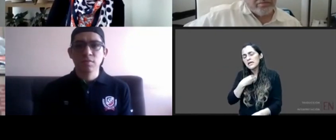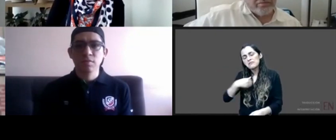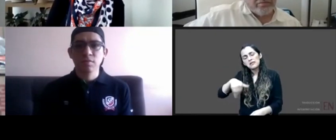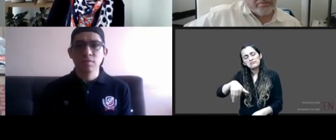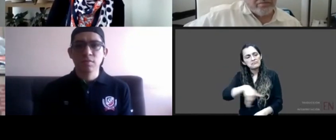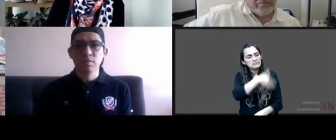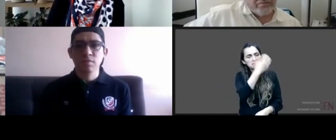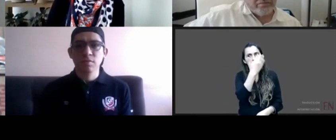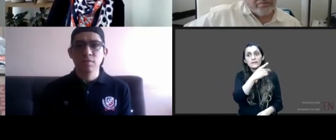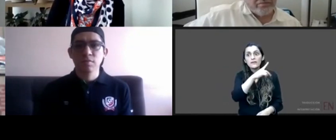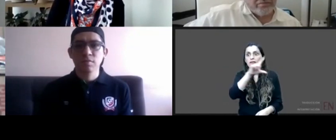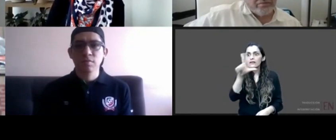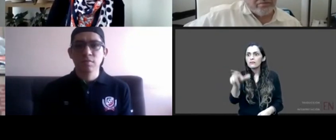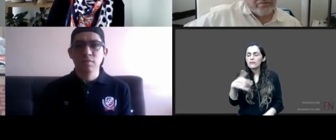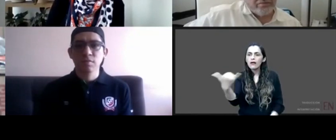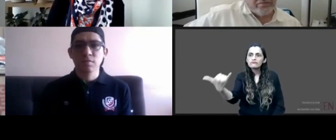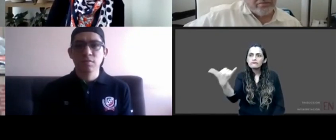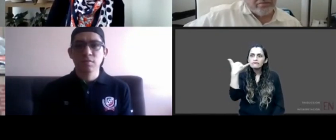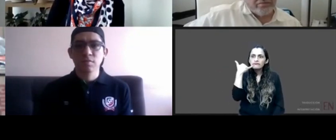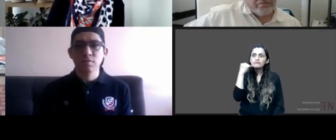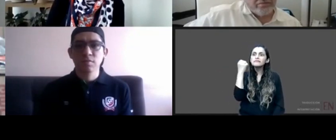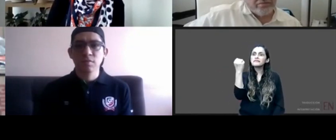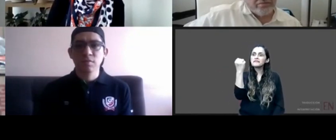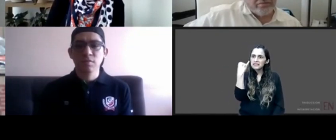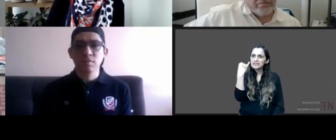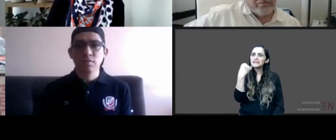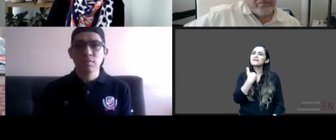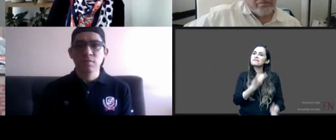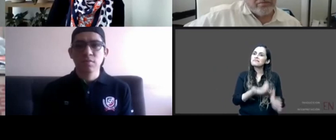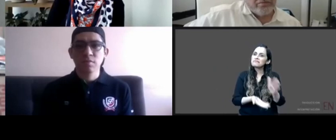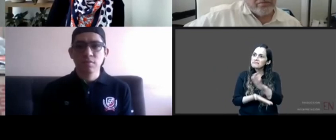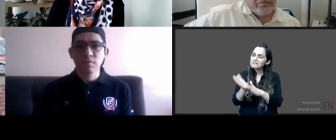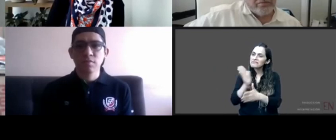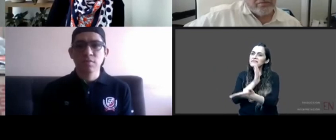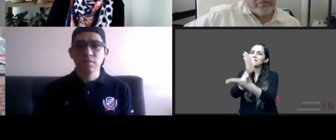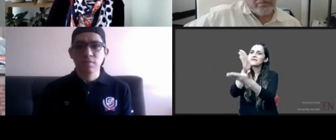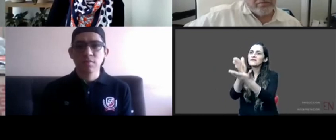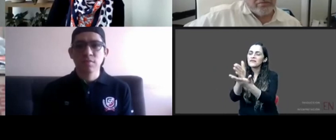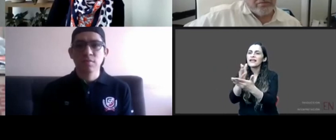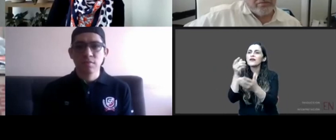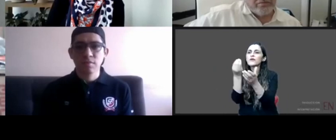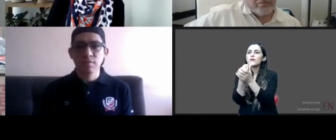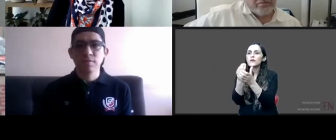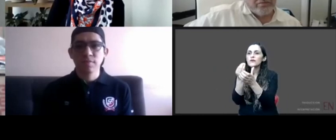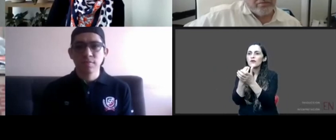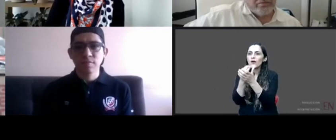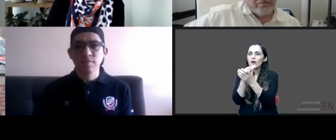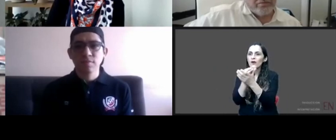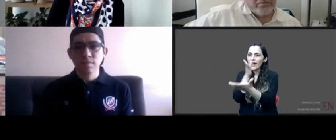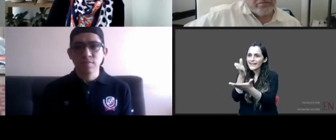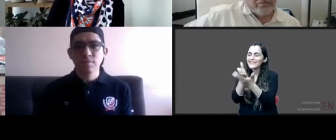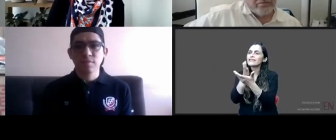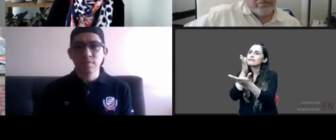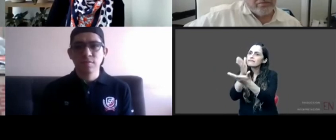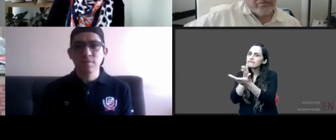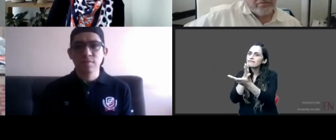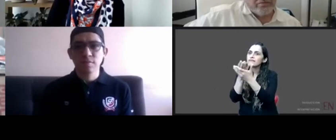hablaron para que fuera y tomara un diplomado. Desde ahí empecé